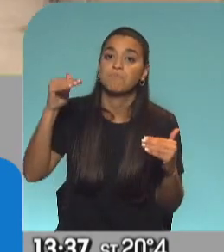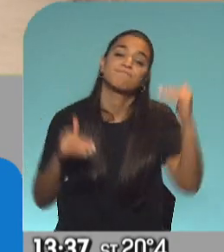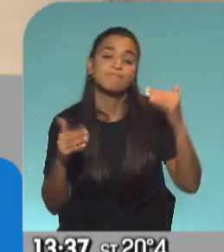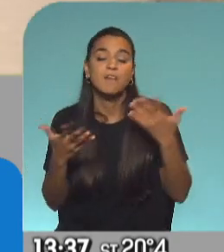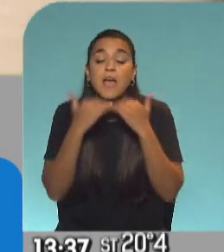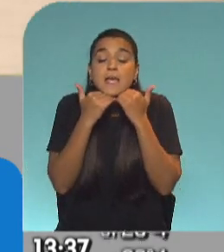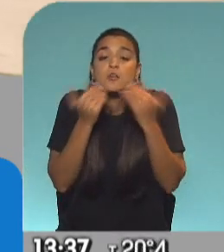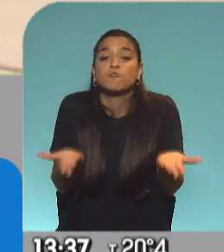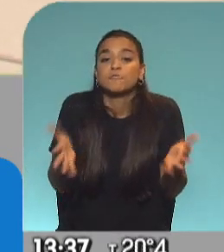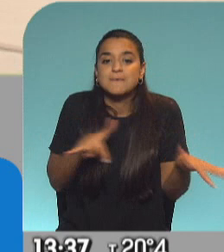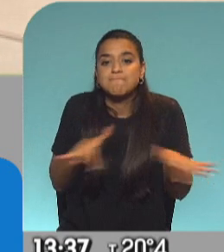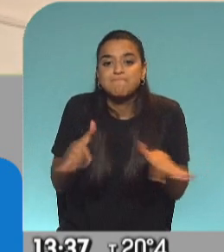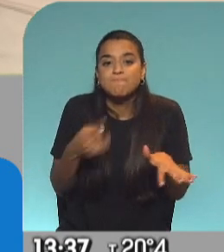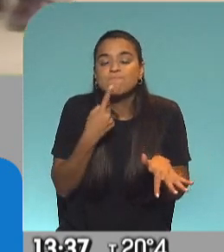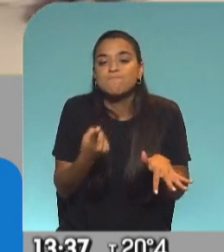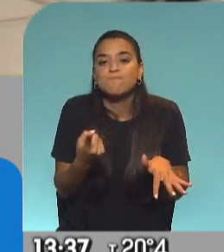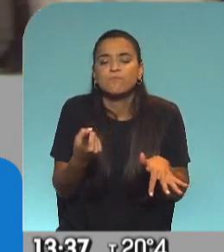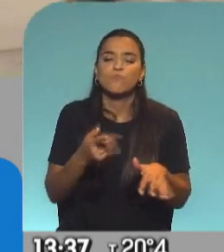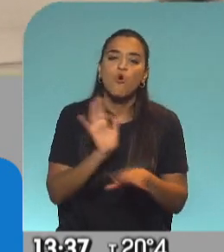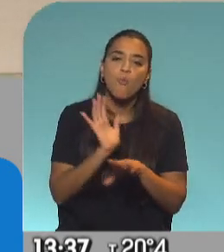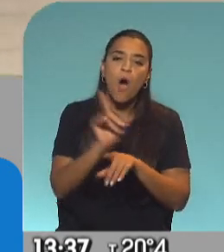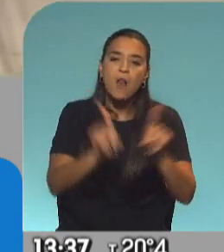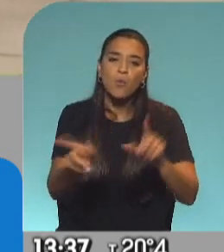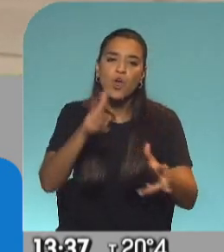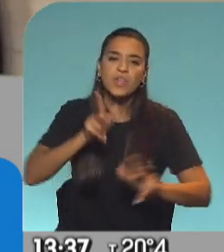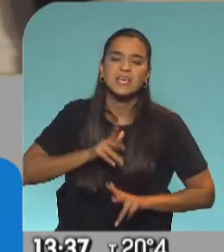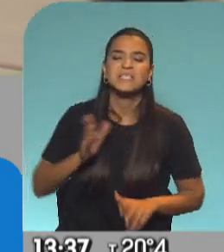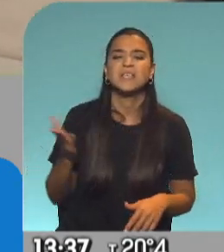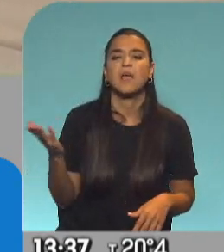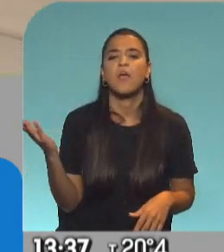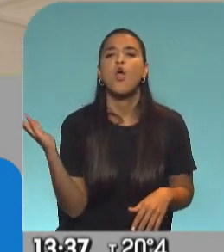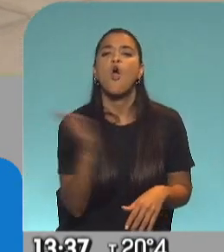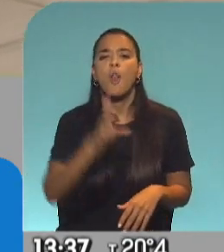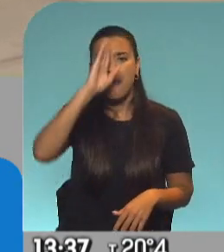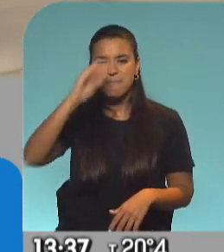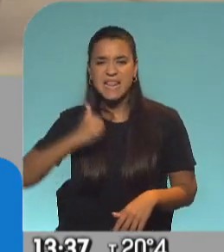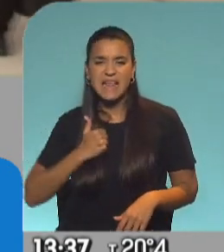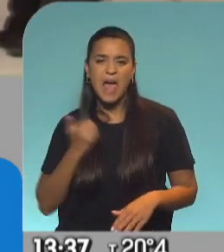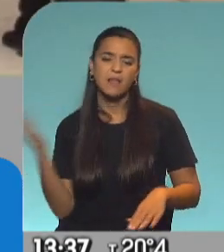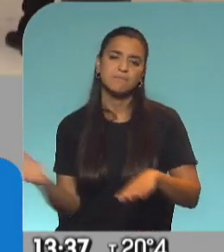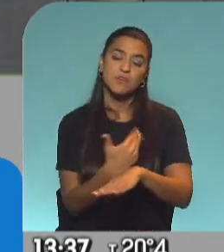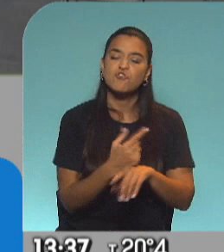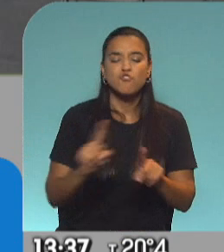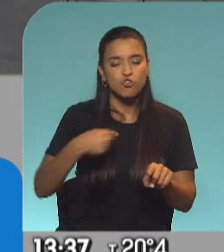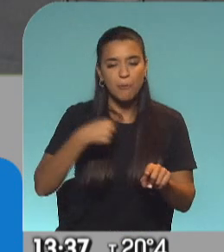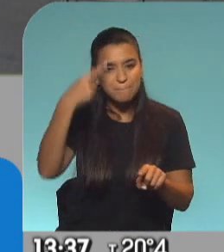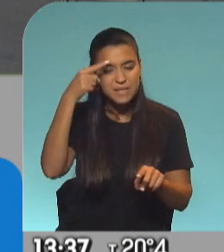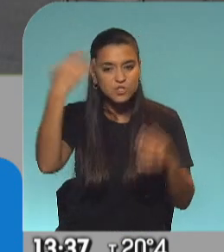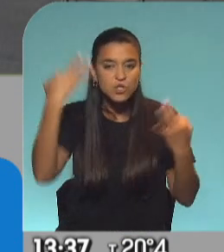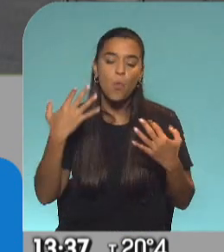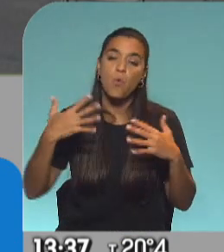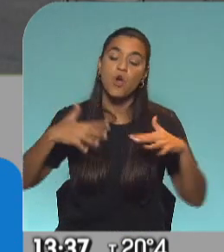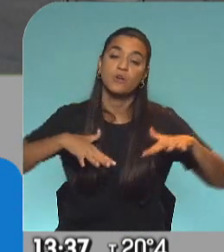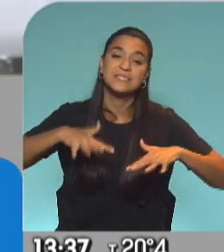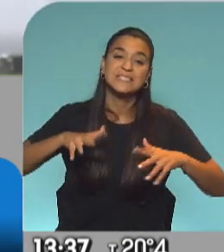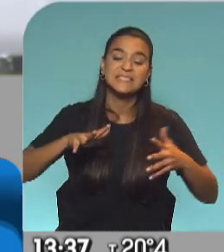me parece que vaya a generar, como algunos dicen, un golpe militar o una intervención militar. Sí va a generar una situación de inestabilidad